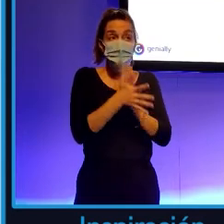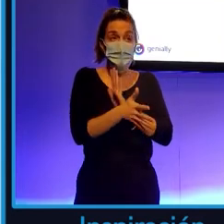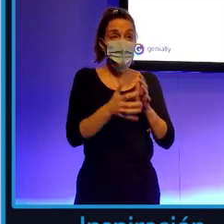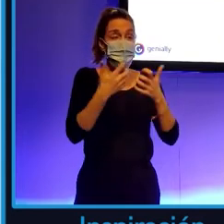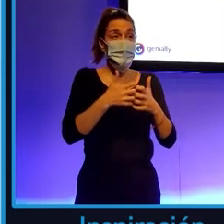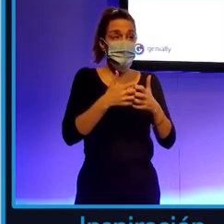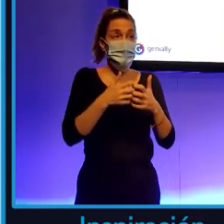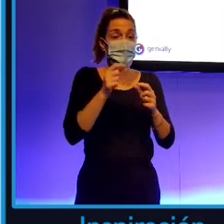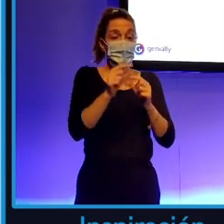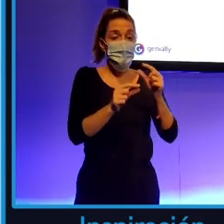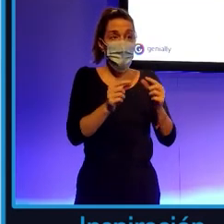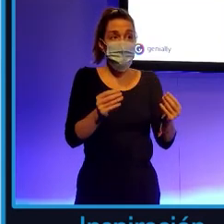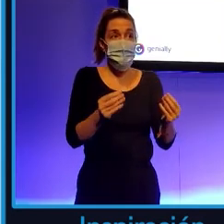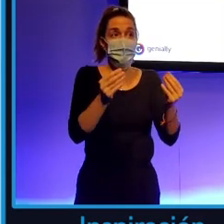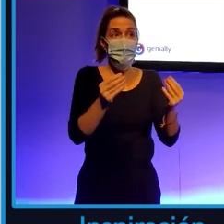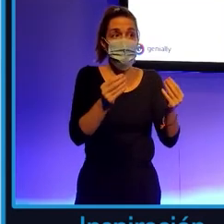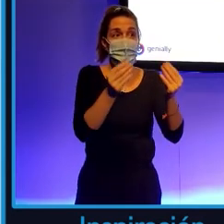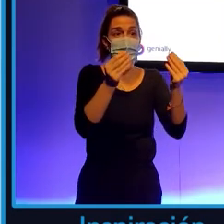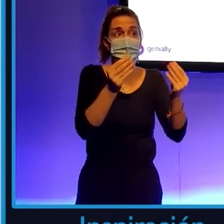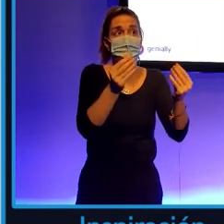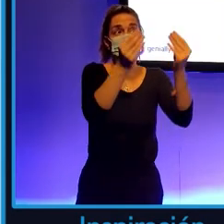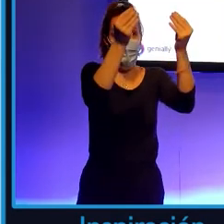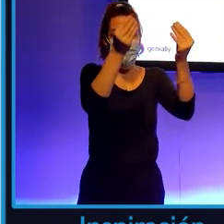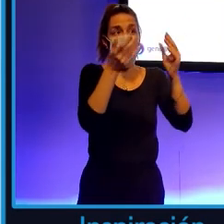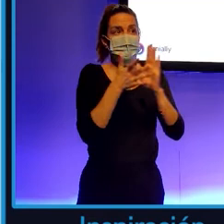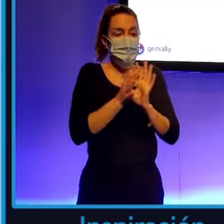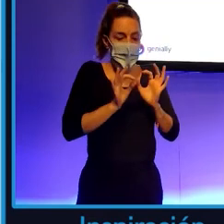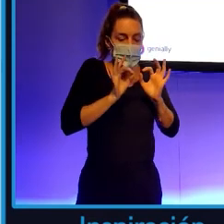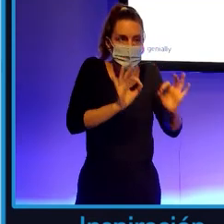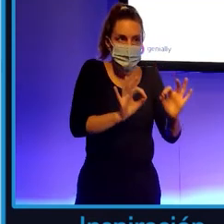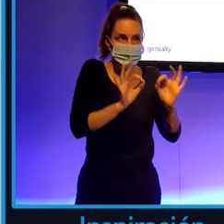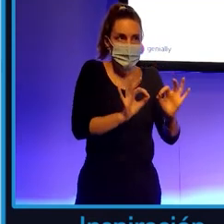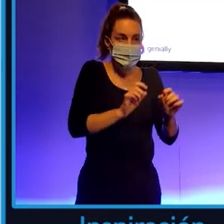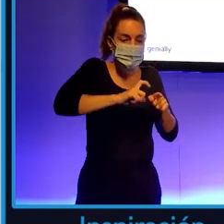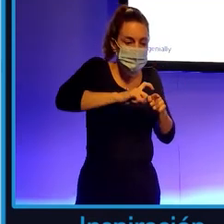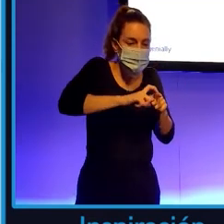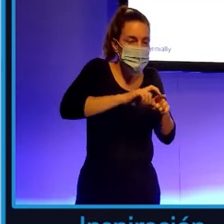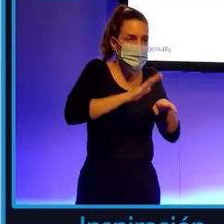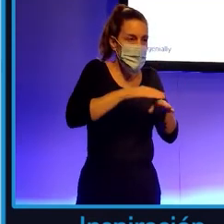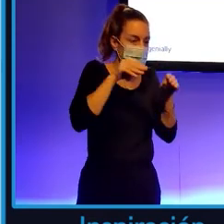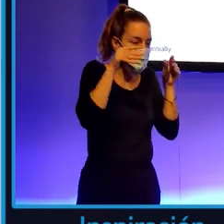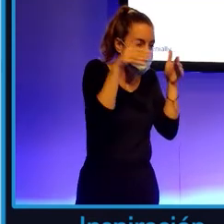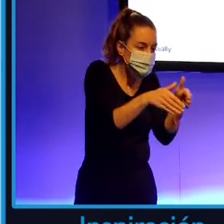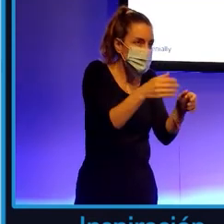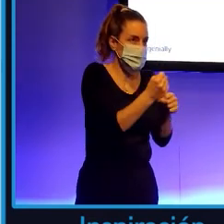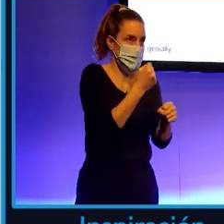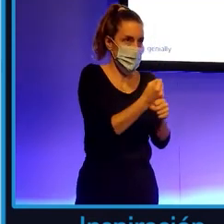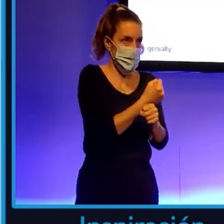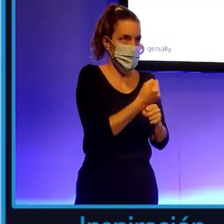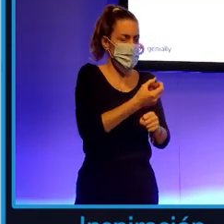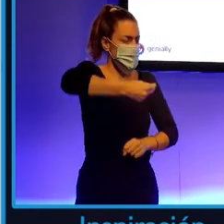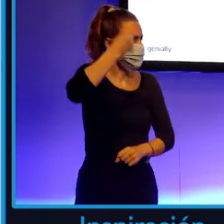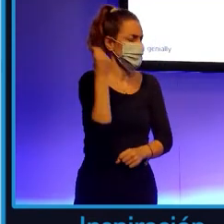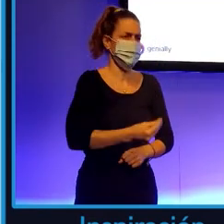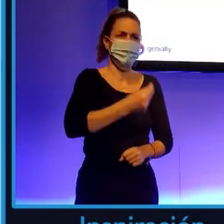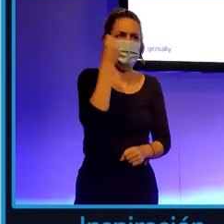decir que está especializada y además no solo es que es muy buena con ese trabajo que hace y que